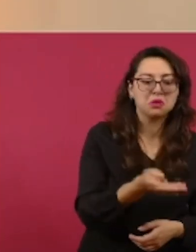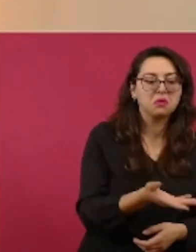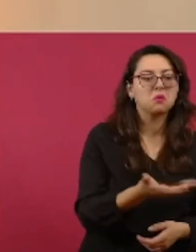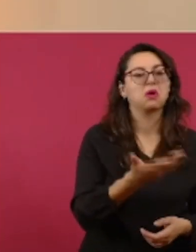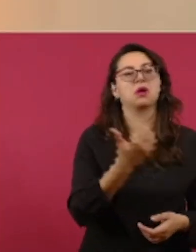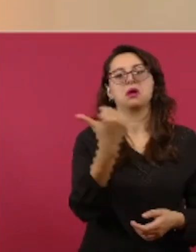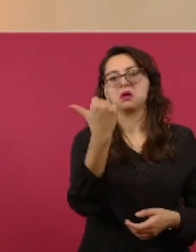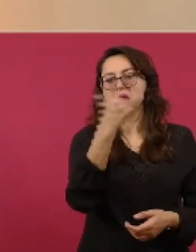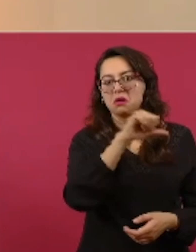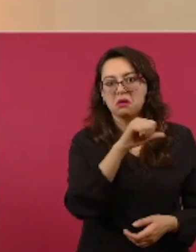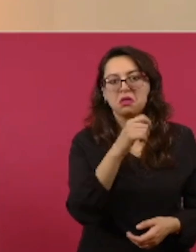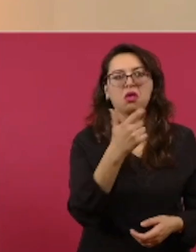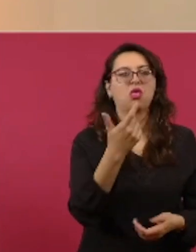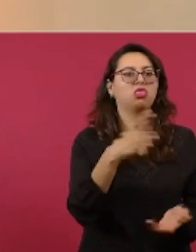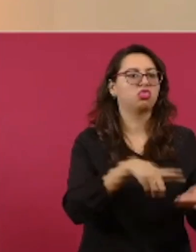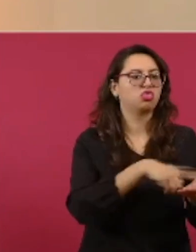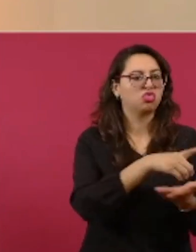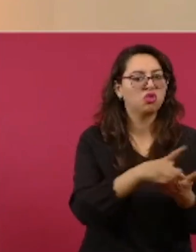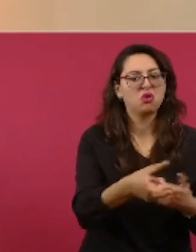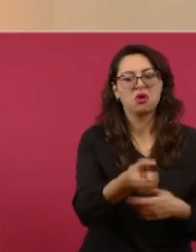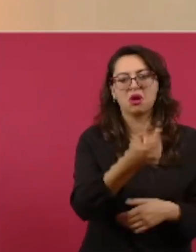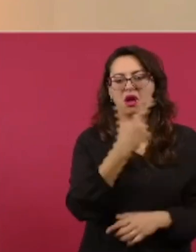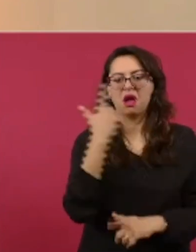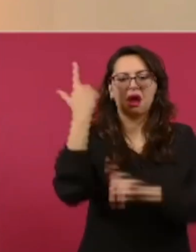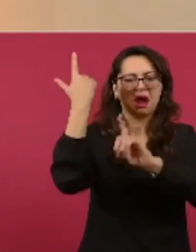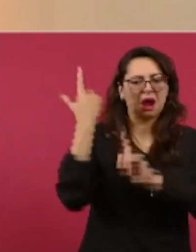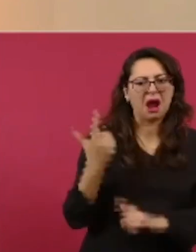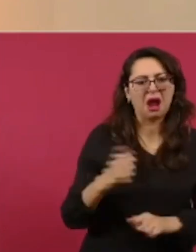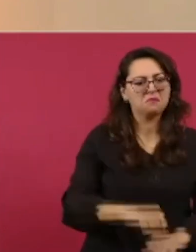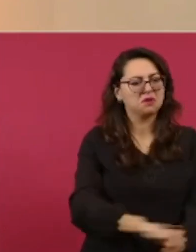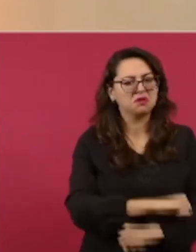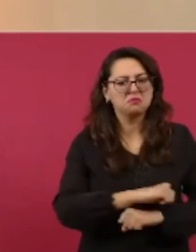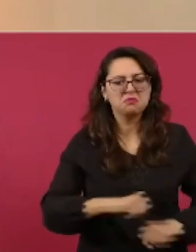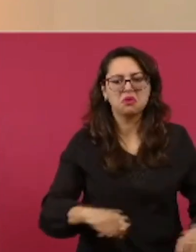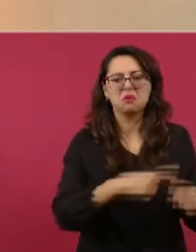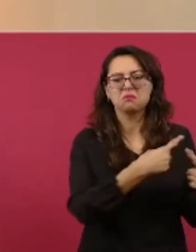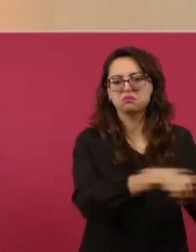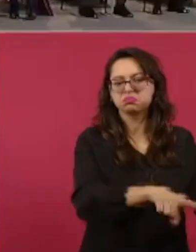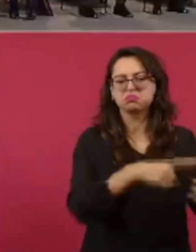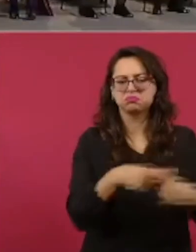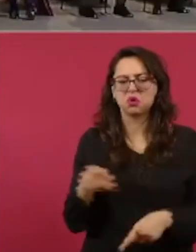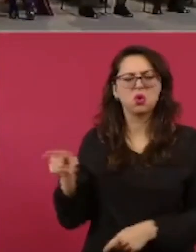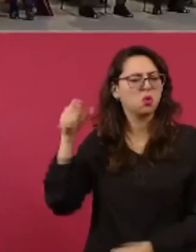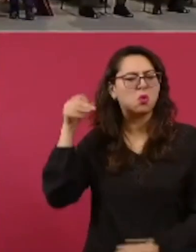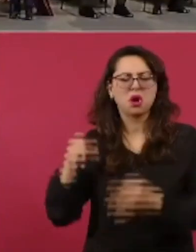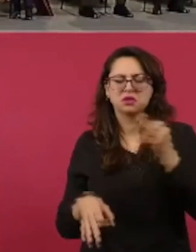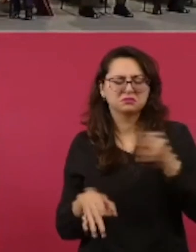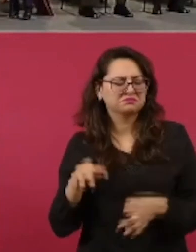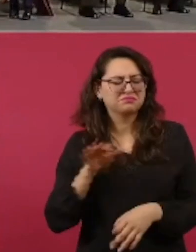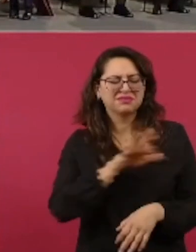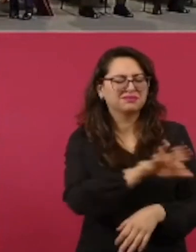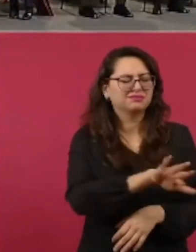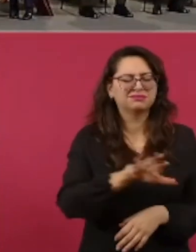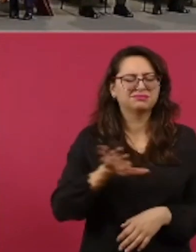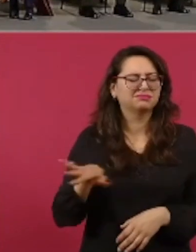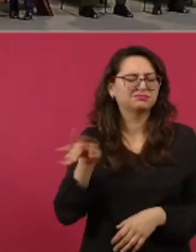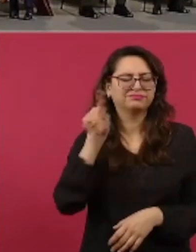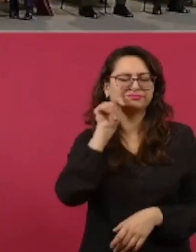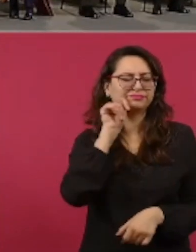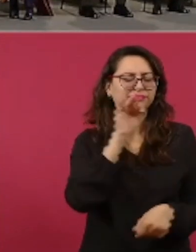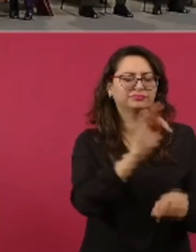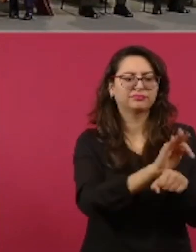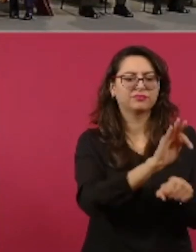cartuchos de armas de fuego exclusivos de las Fuerzas Armadas. También tenemos el caso de la